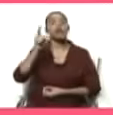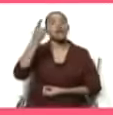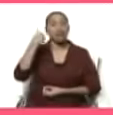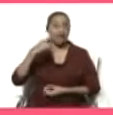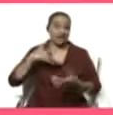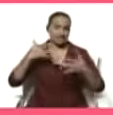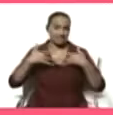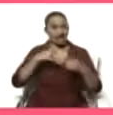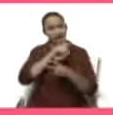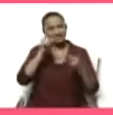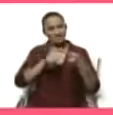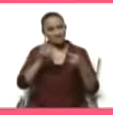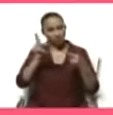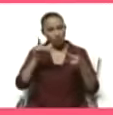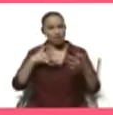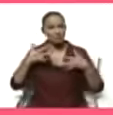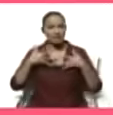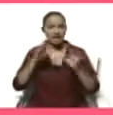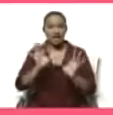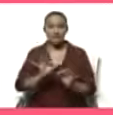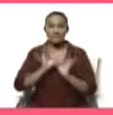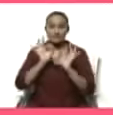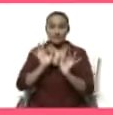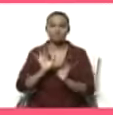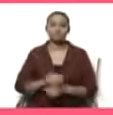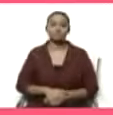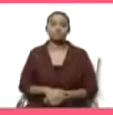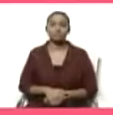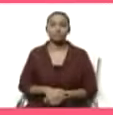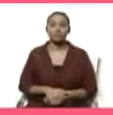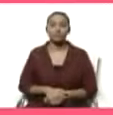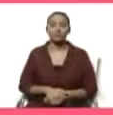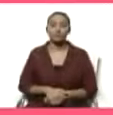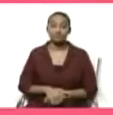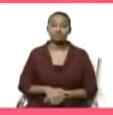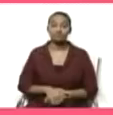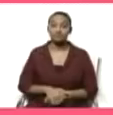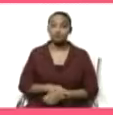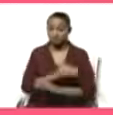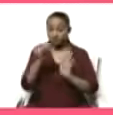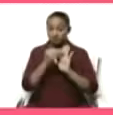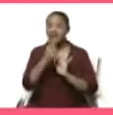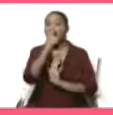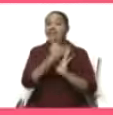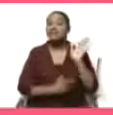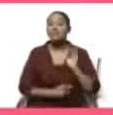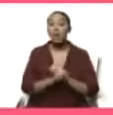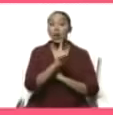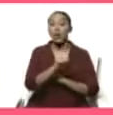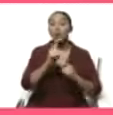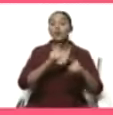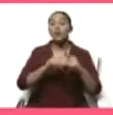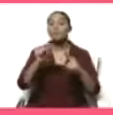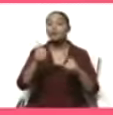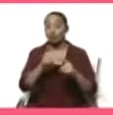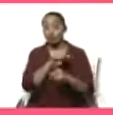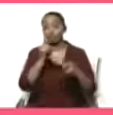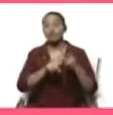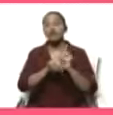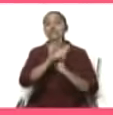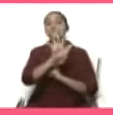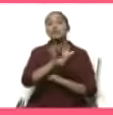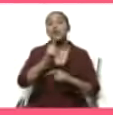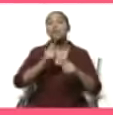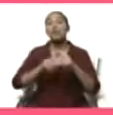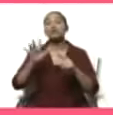orientaciones pasamos ahora en la maquinaria del 1 por 10 más la maquinaria 5 por 5 pasamos al 1 por